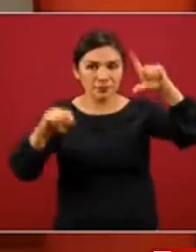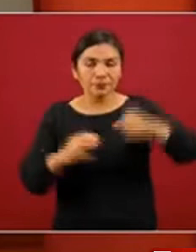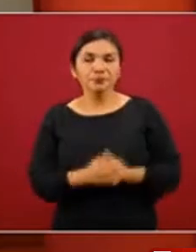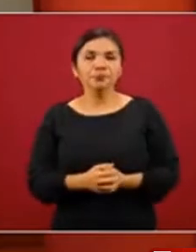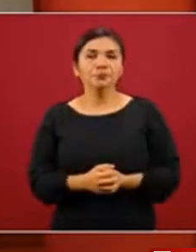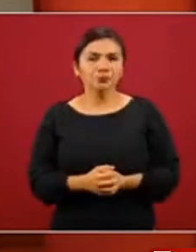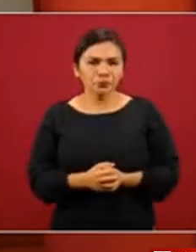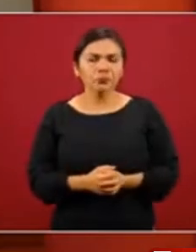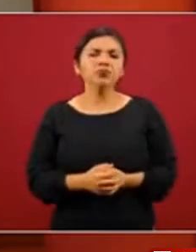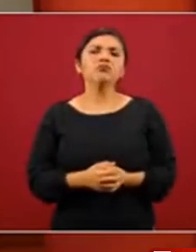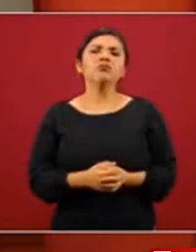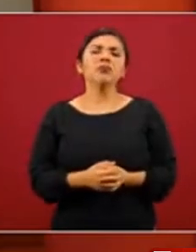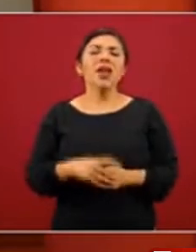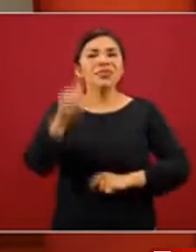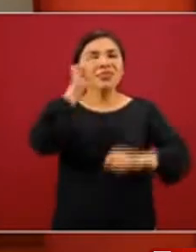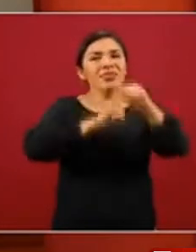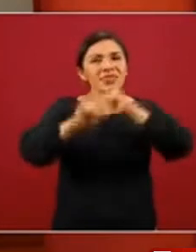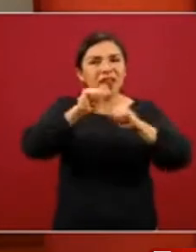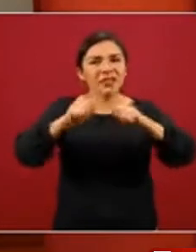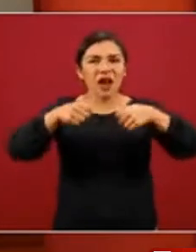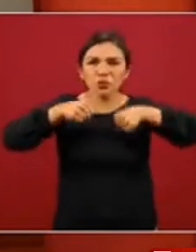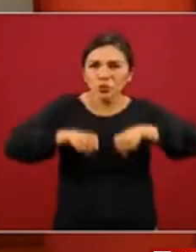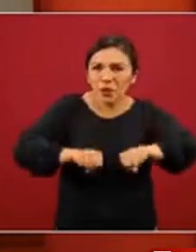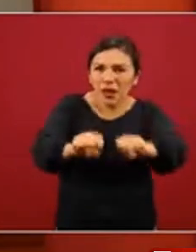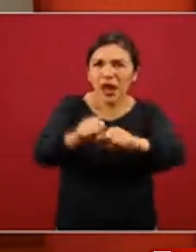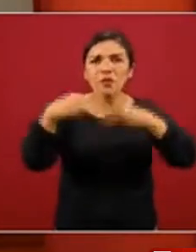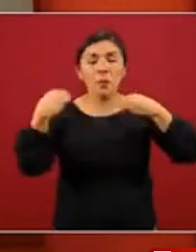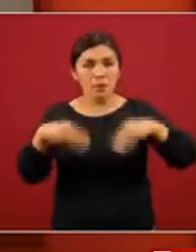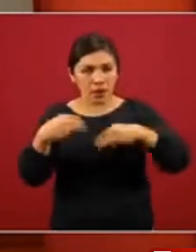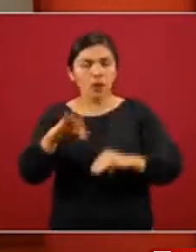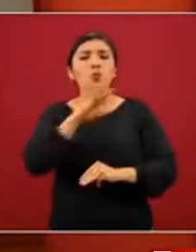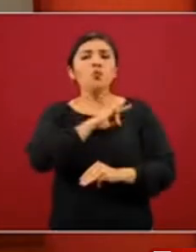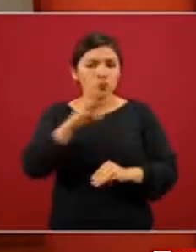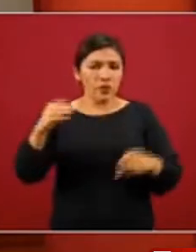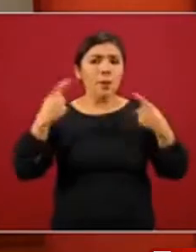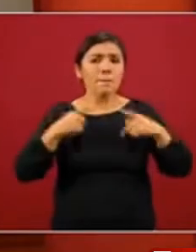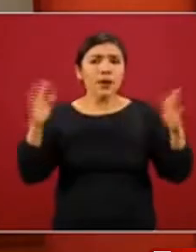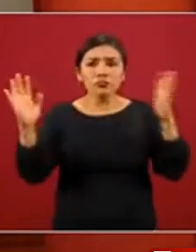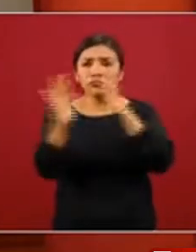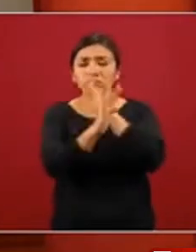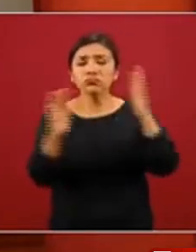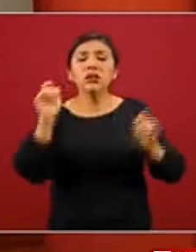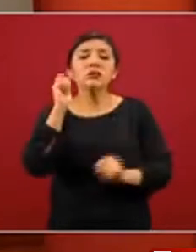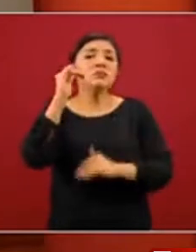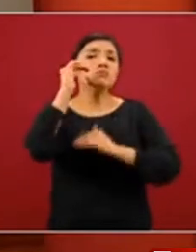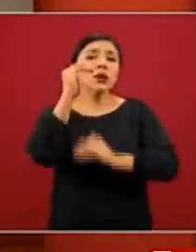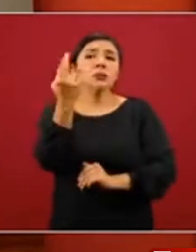Los supermercados, los mercados pueden tener también un aforo de